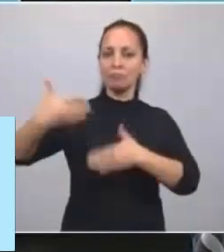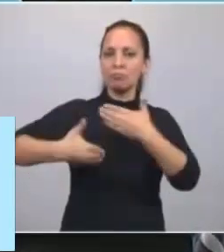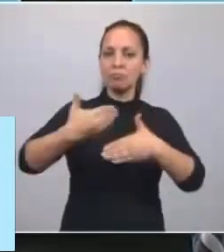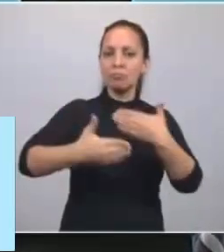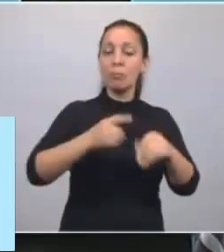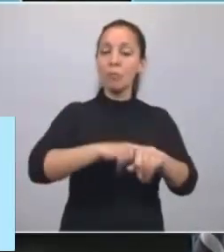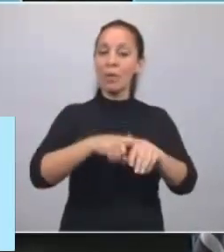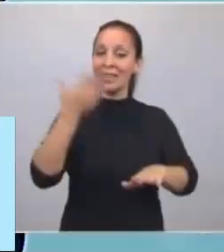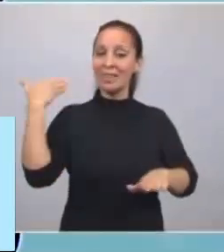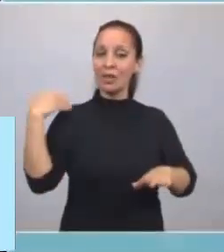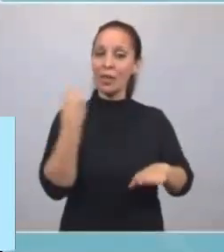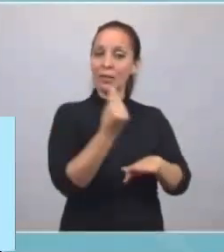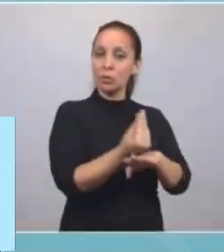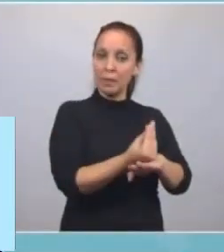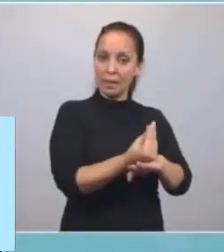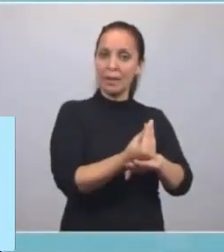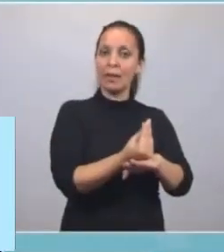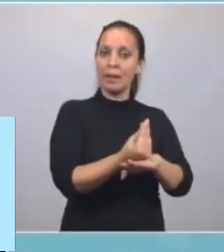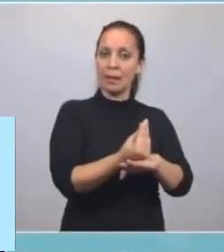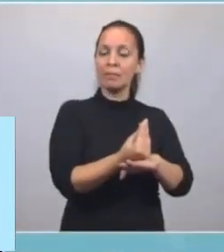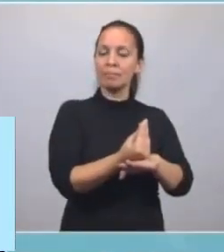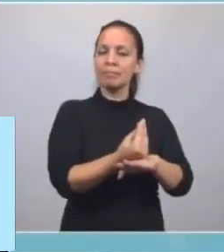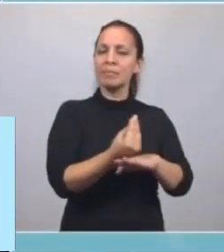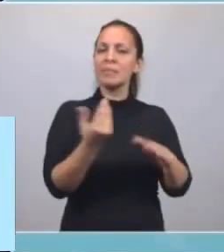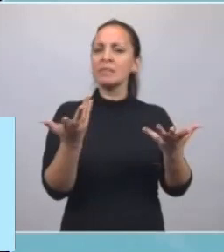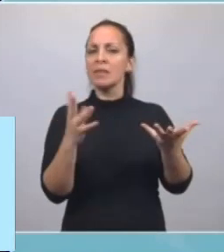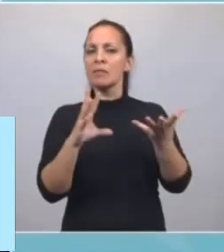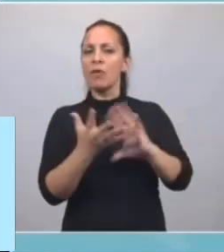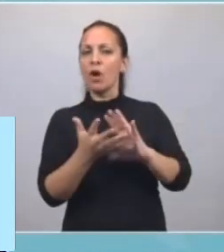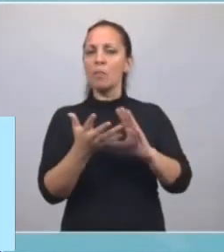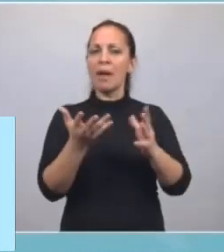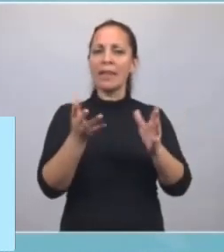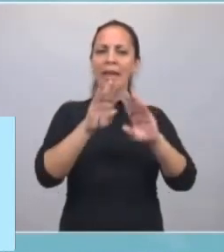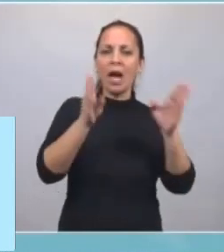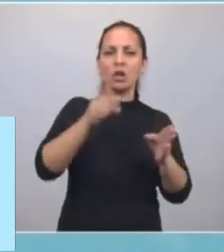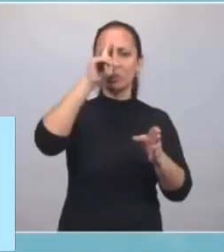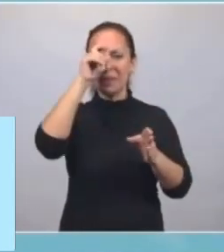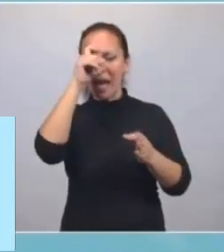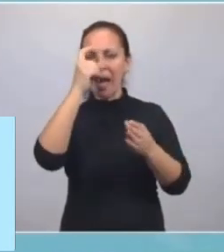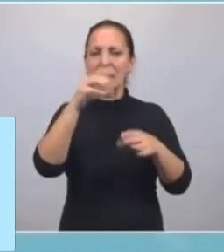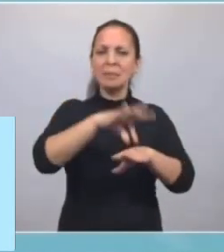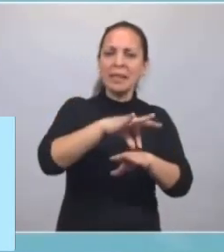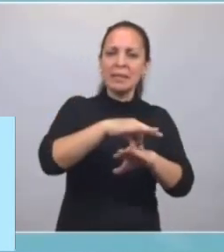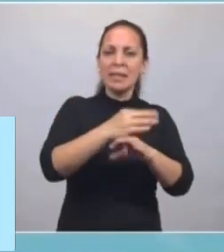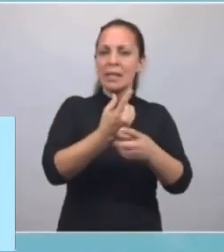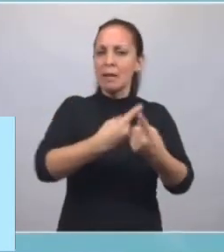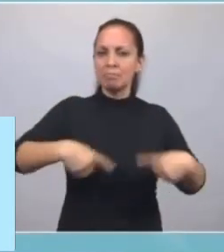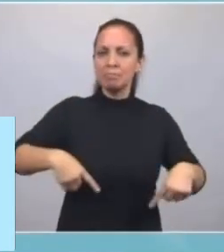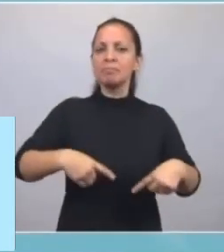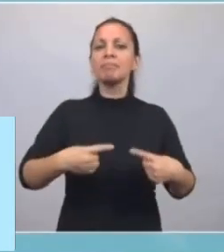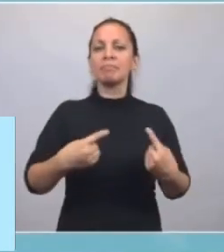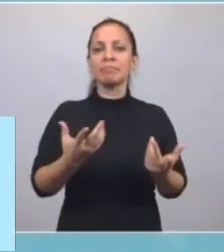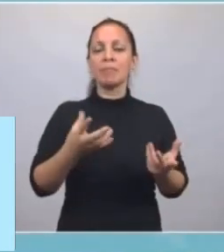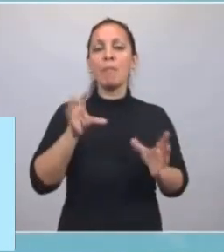asumimos el sector o el sistema sanitario el sistema de Medicina de la